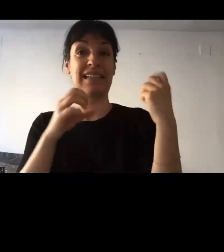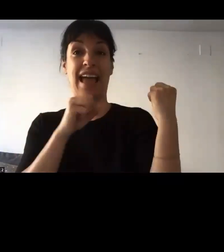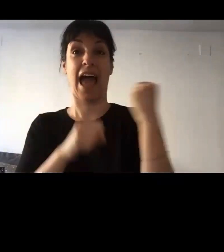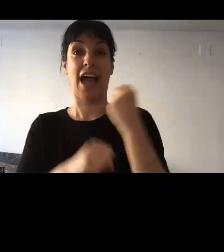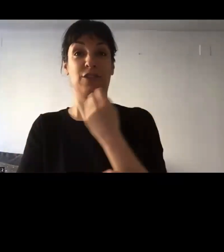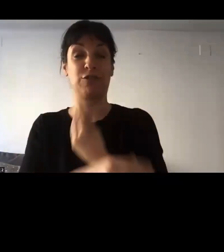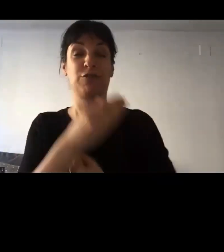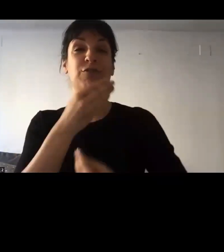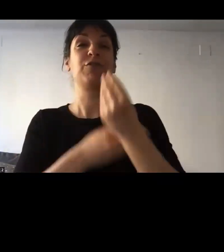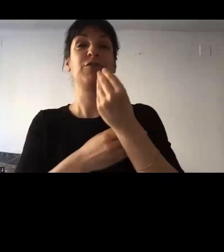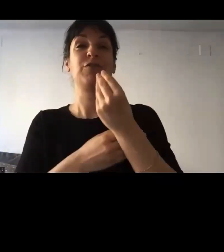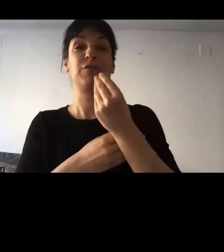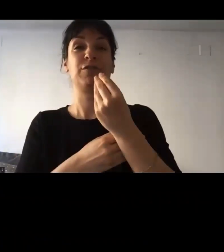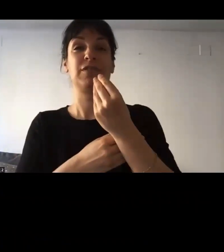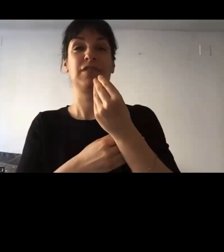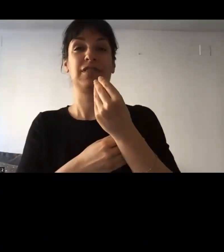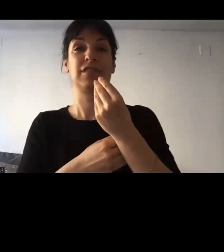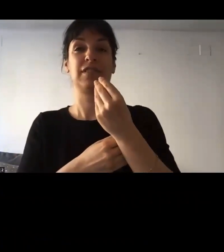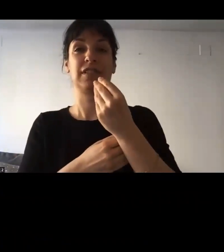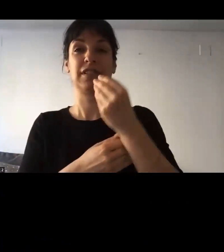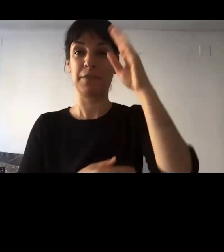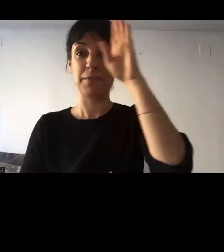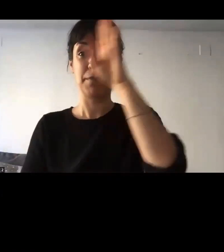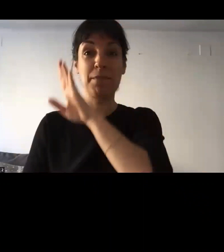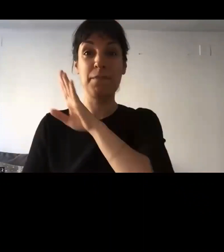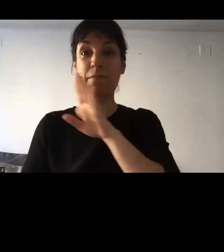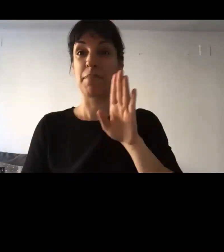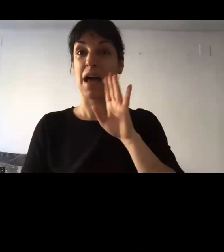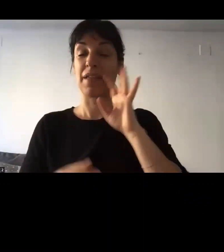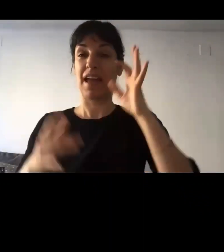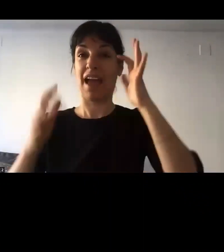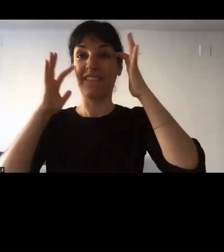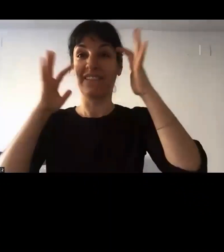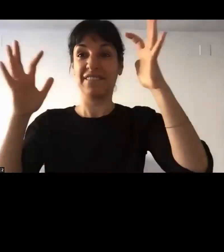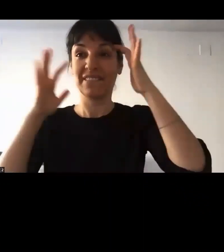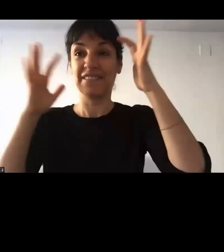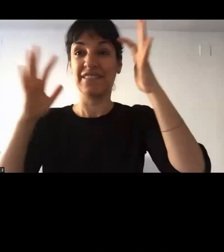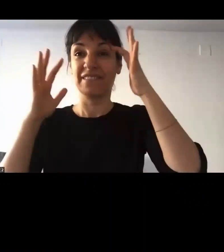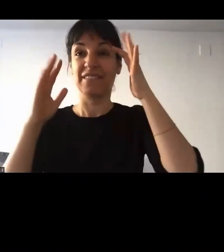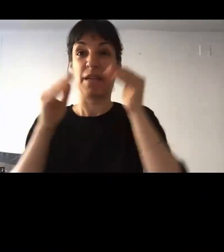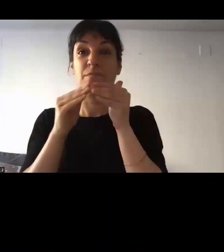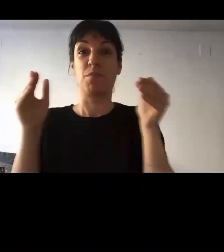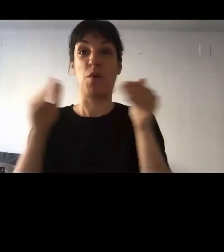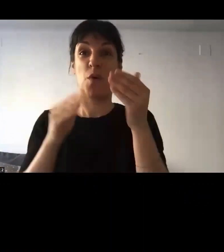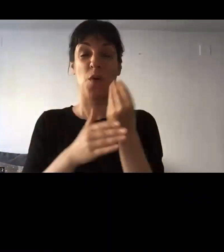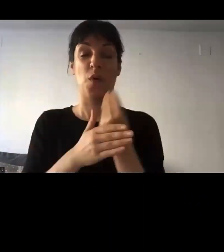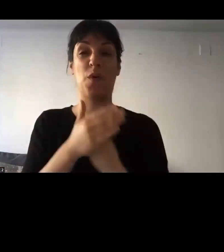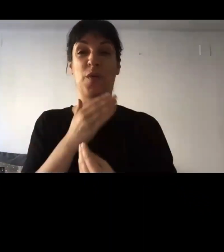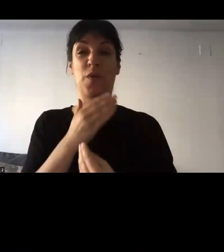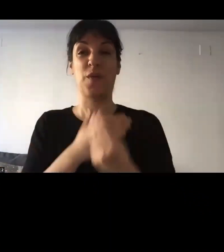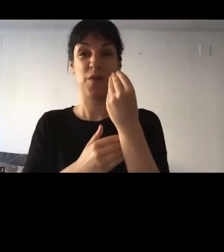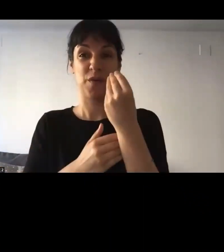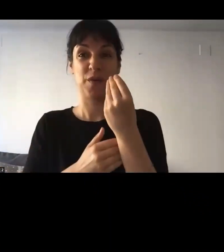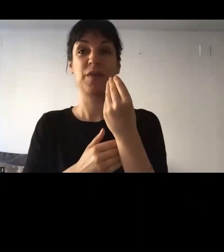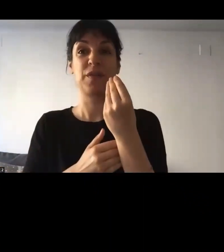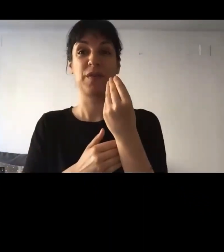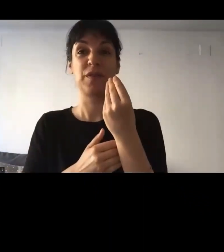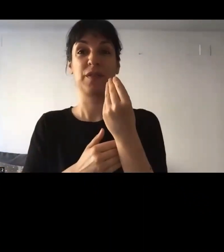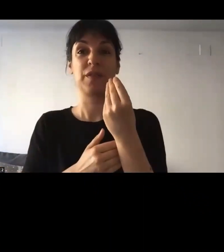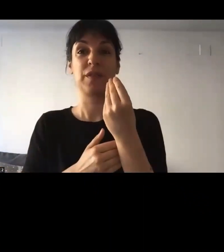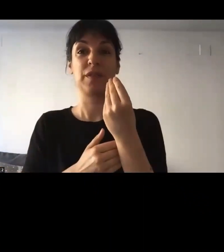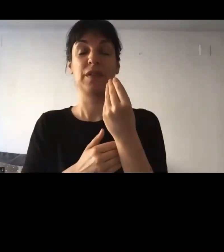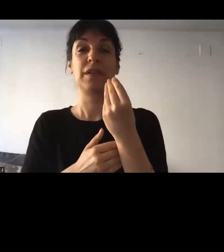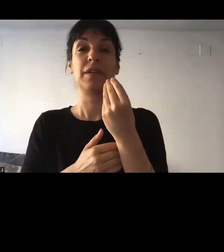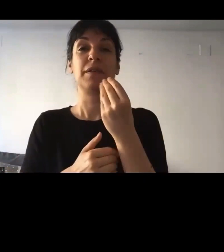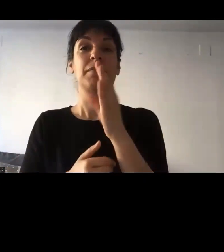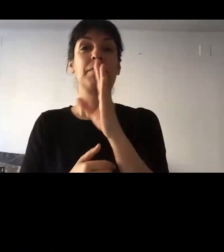bueno, mis padres con toda la ilusión del mundo por tener a su primer hijo, pues bueno, mi madre